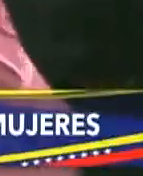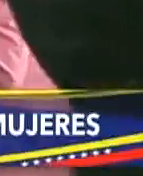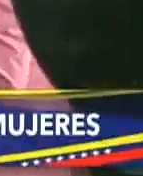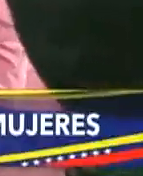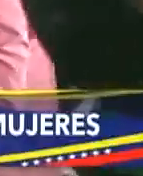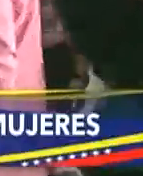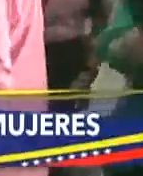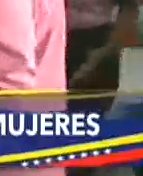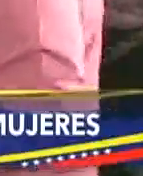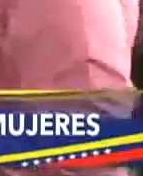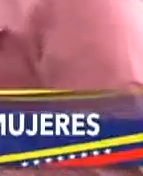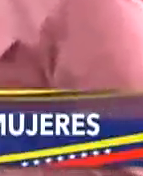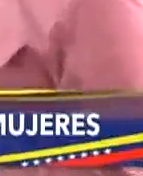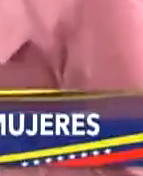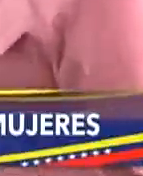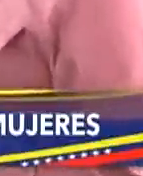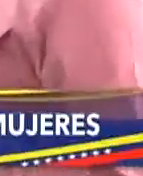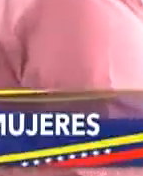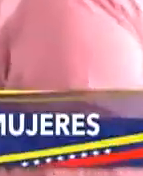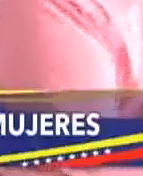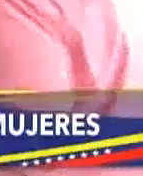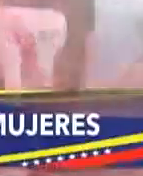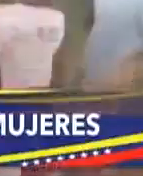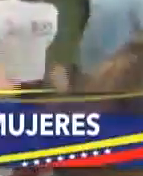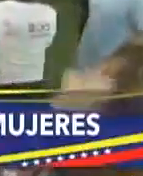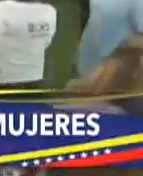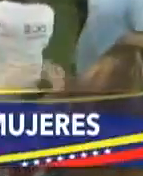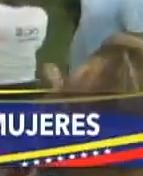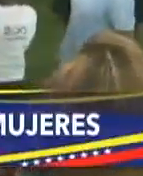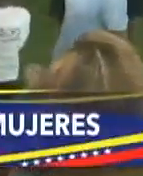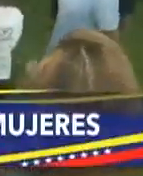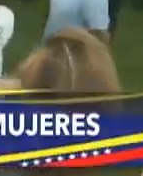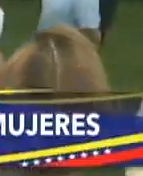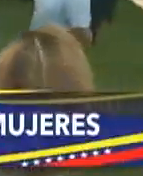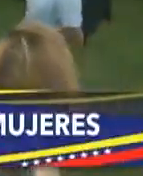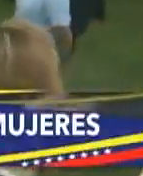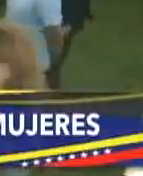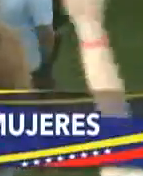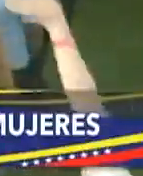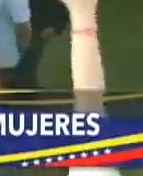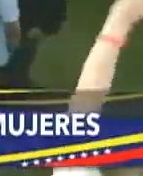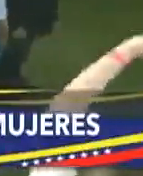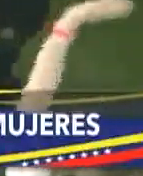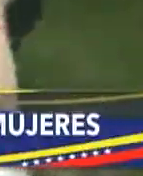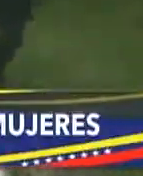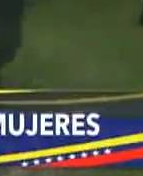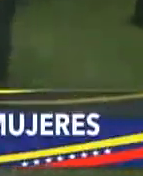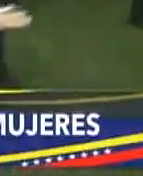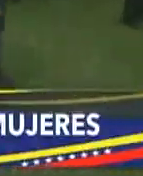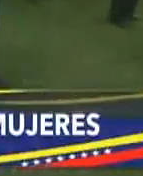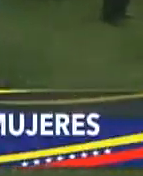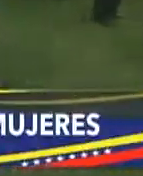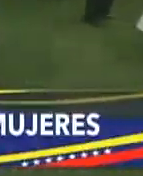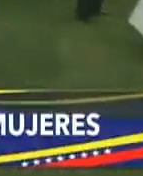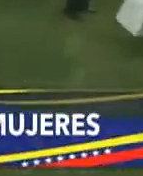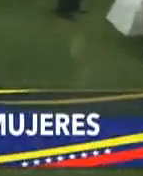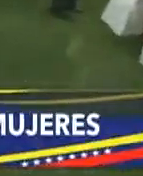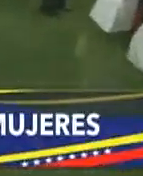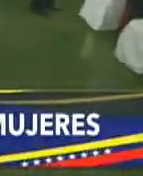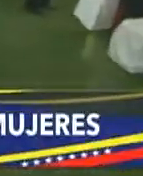organizaciones populares que se han venido a dar cita aquí en el Palacio de Miraflores en este Congreso Venezolano de Mujeres, en un